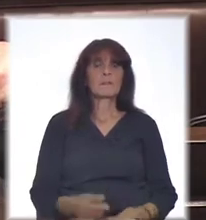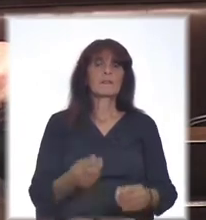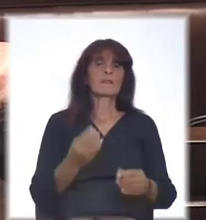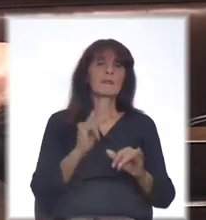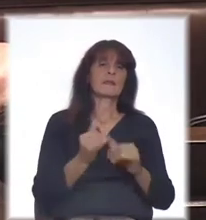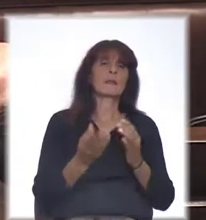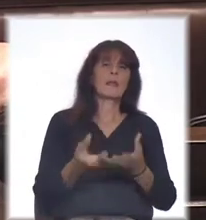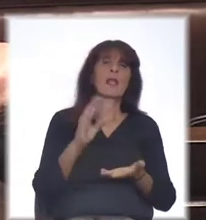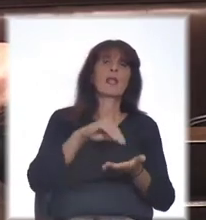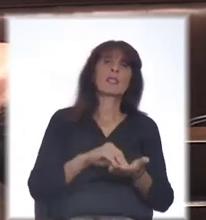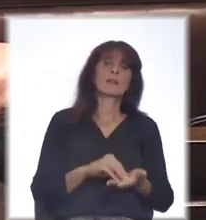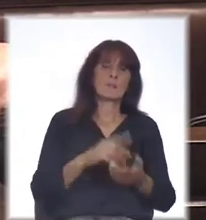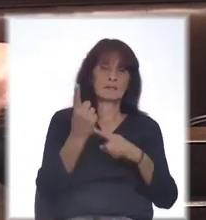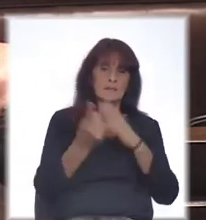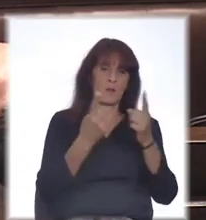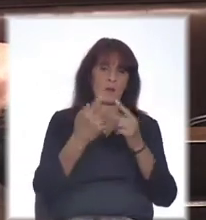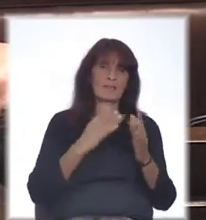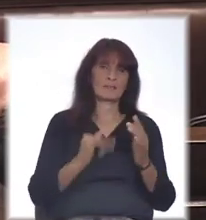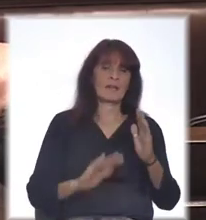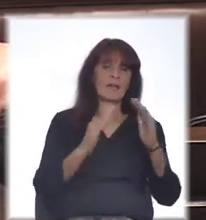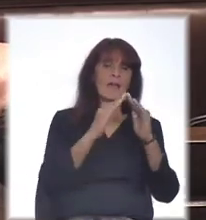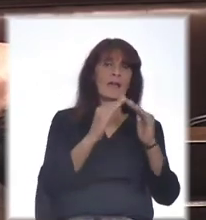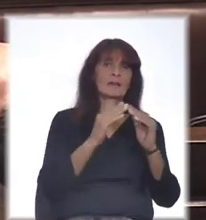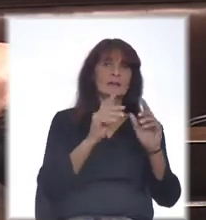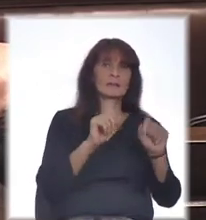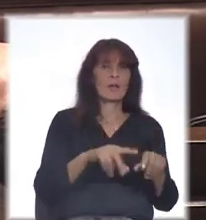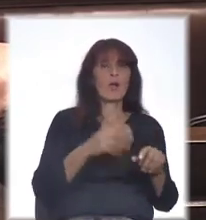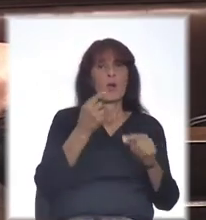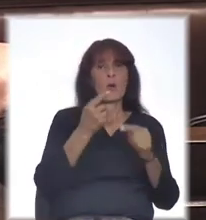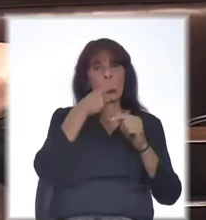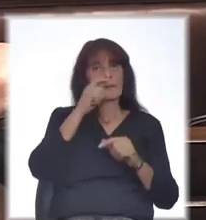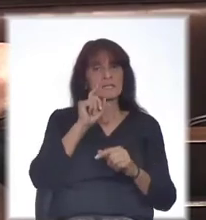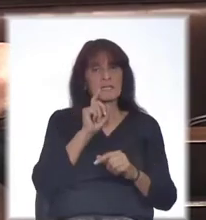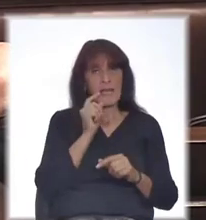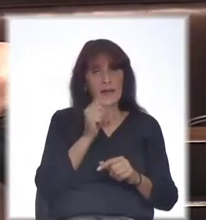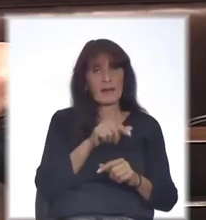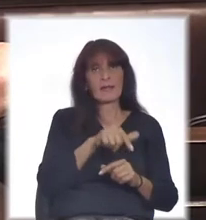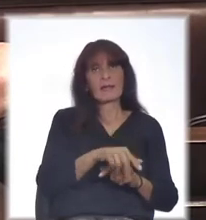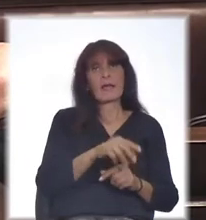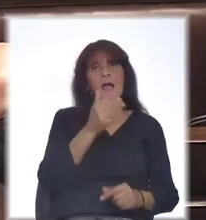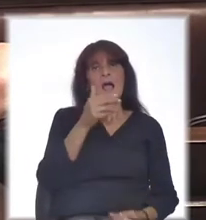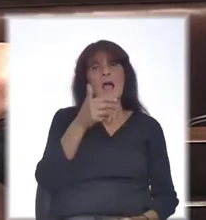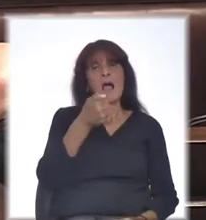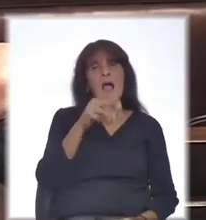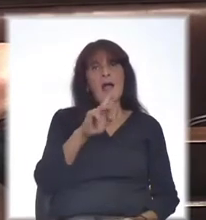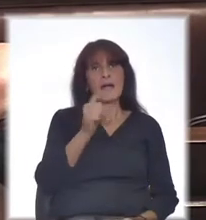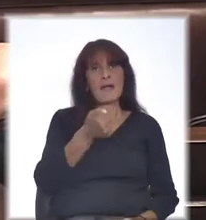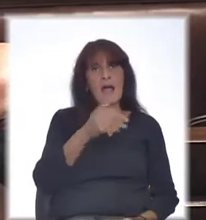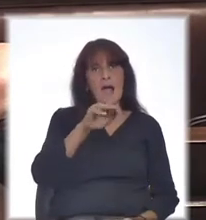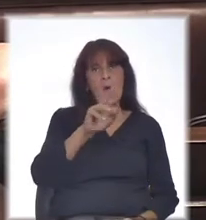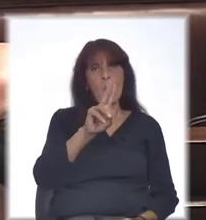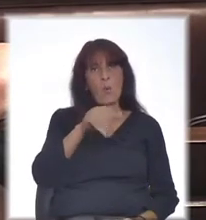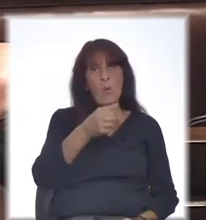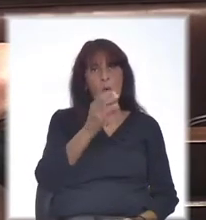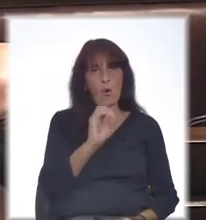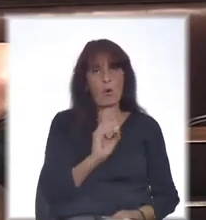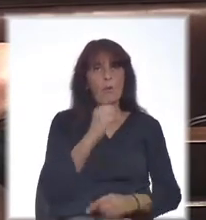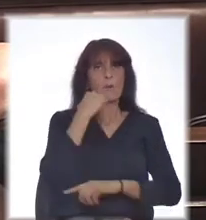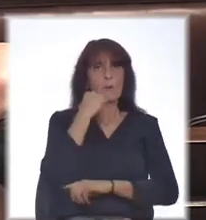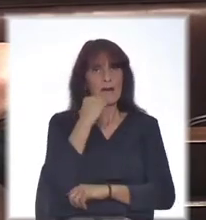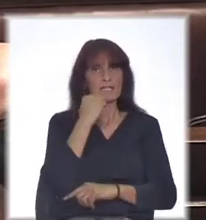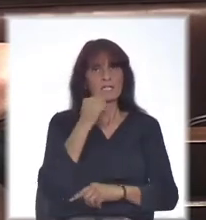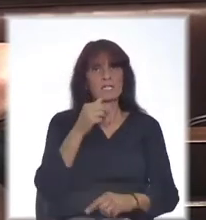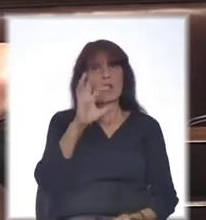Incluso estando en algunos casos proscriptos, como el propio Liber Seregni, Germán Araujo, el Frente Amplio en su totalidad, Jorge Valle, Dardo